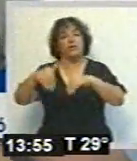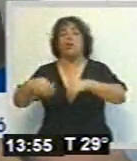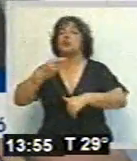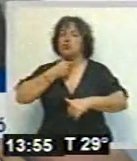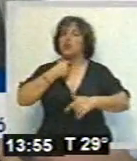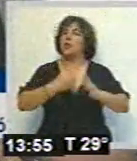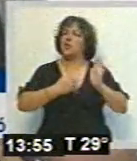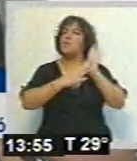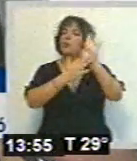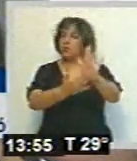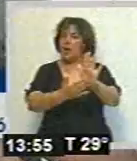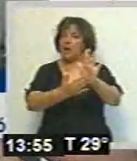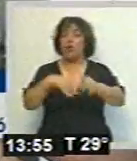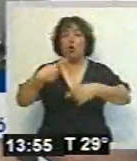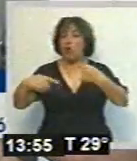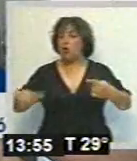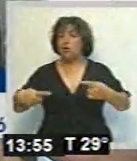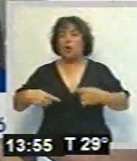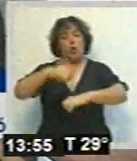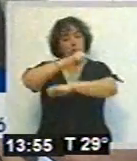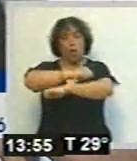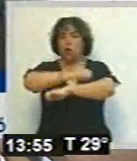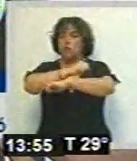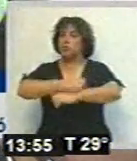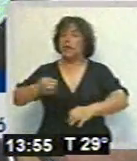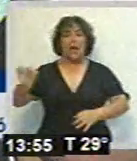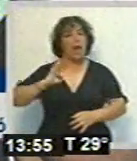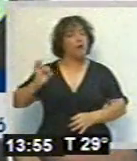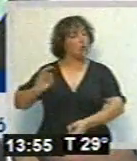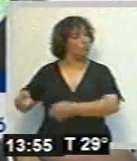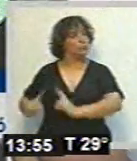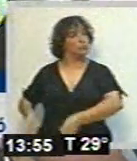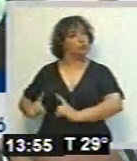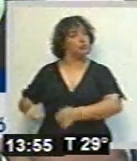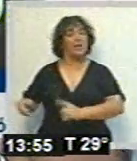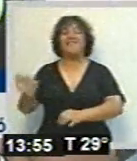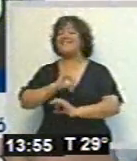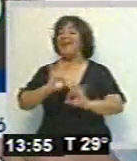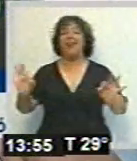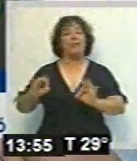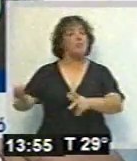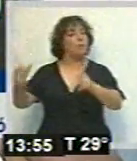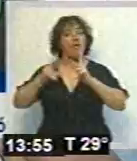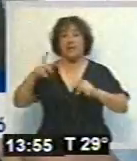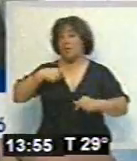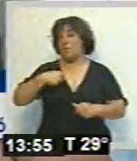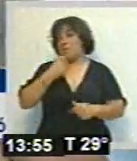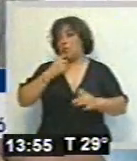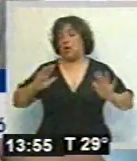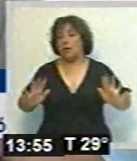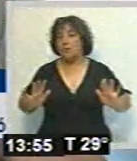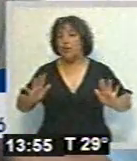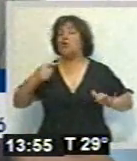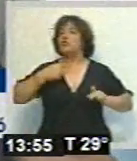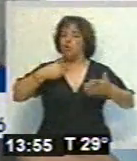demostrar con hecho, con una línea de conducta que la he llevado permanentemente, nadie me puede decir eso a mí, por ejemplo, que